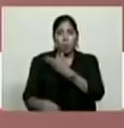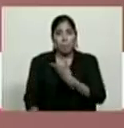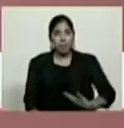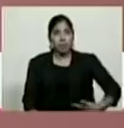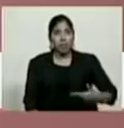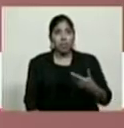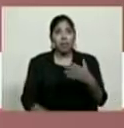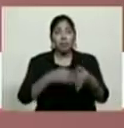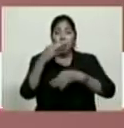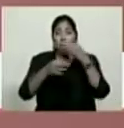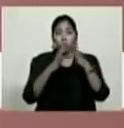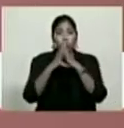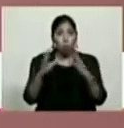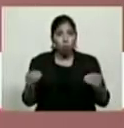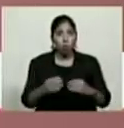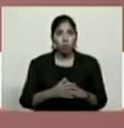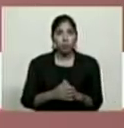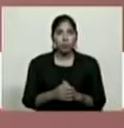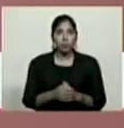ayer.